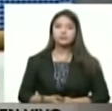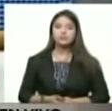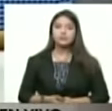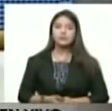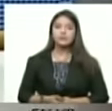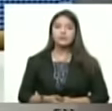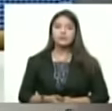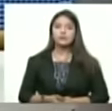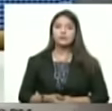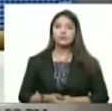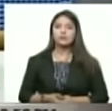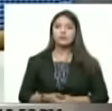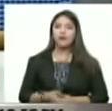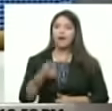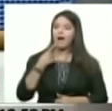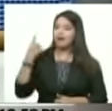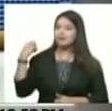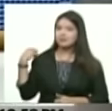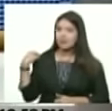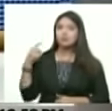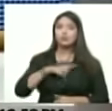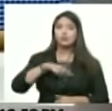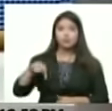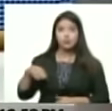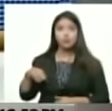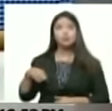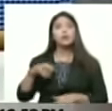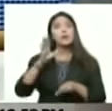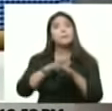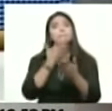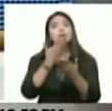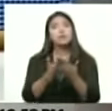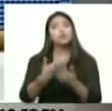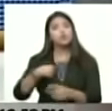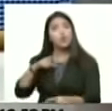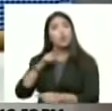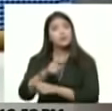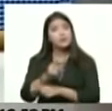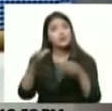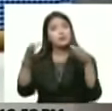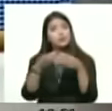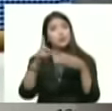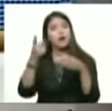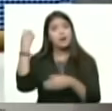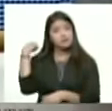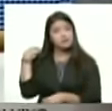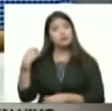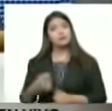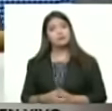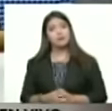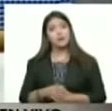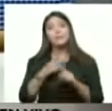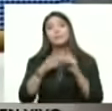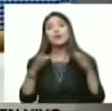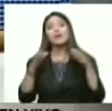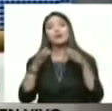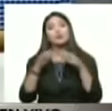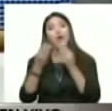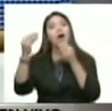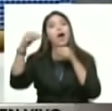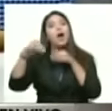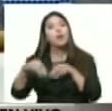que se iba a realizar el día de ayer, la buscamos nosotros. Yo la ordené. Y era una reunión convenida entre